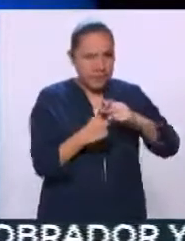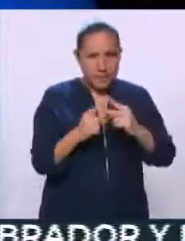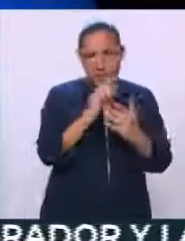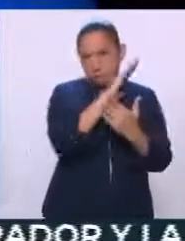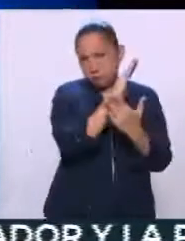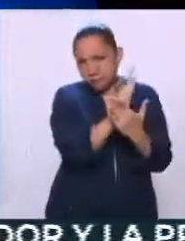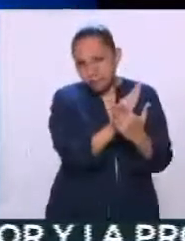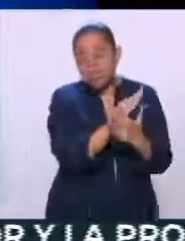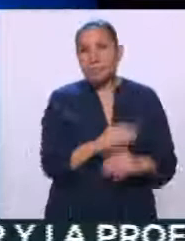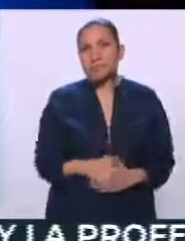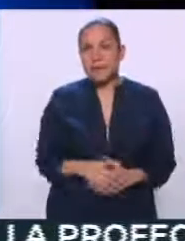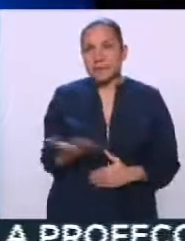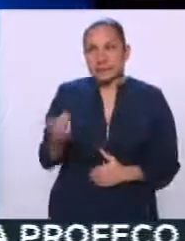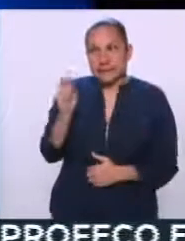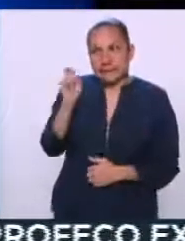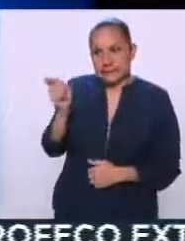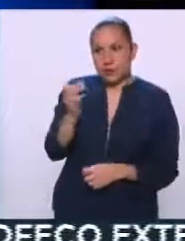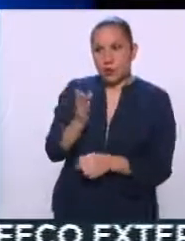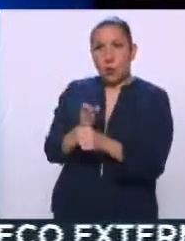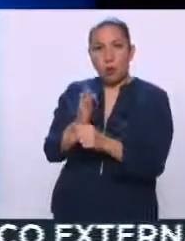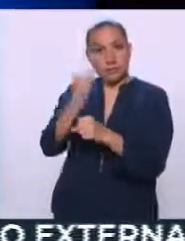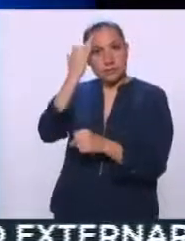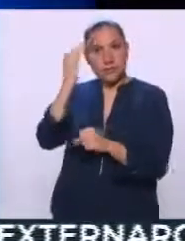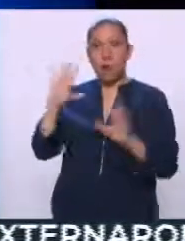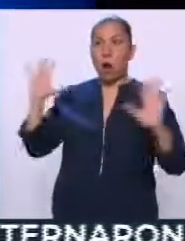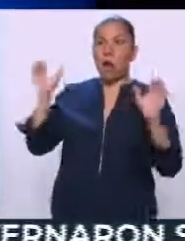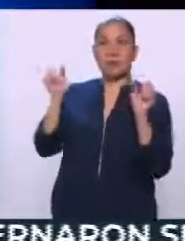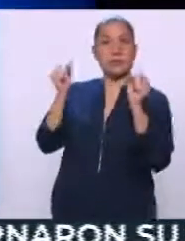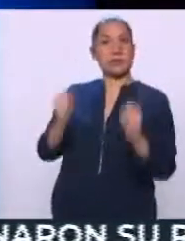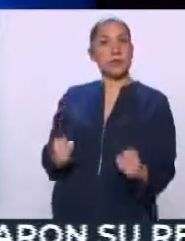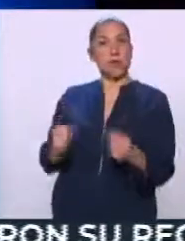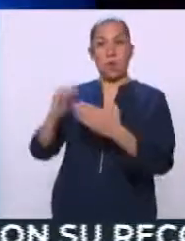situación en donde ya no hay que hacer nada, sino hay que continuar con esas medidas,